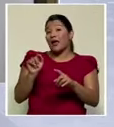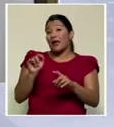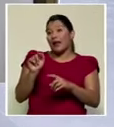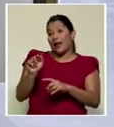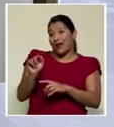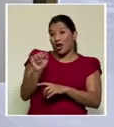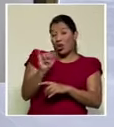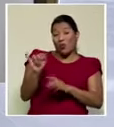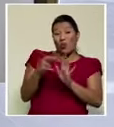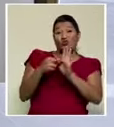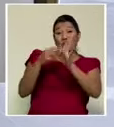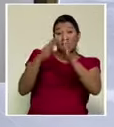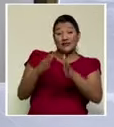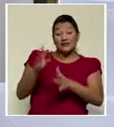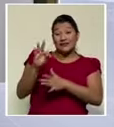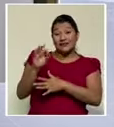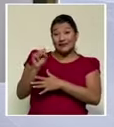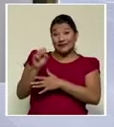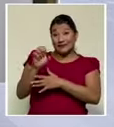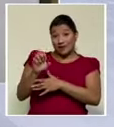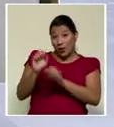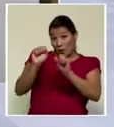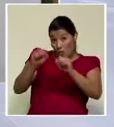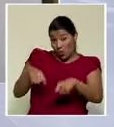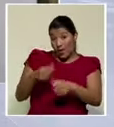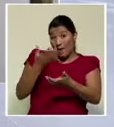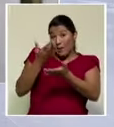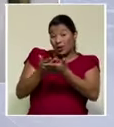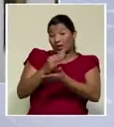del Tribunal Supremo de Elecciones puede aportar y cerrar.